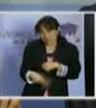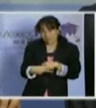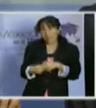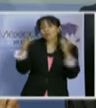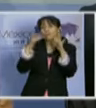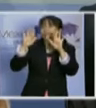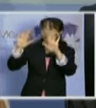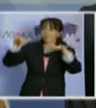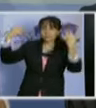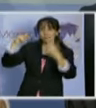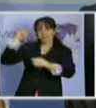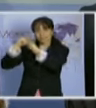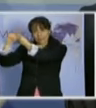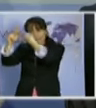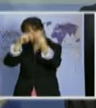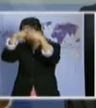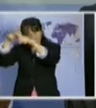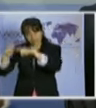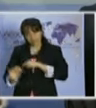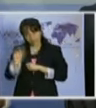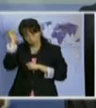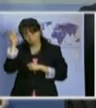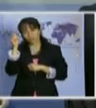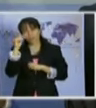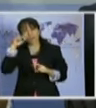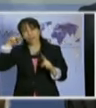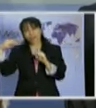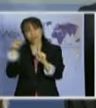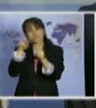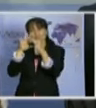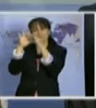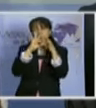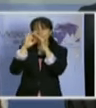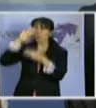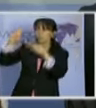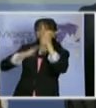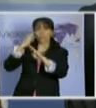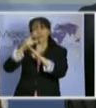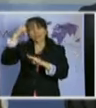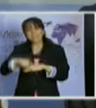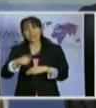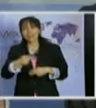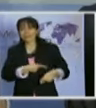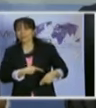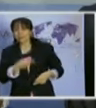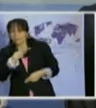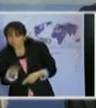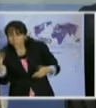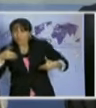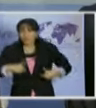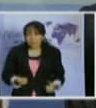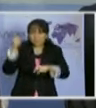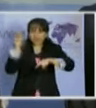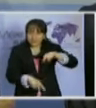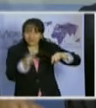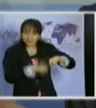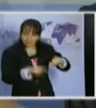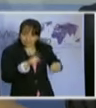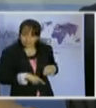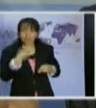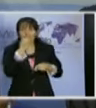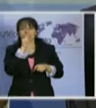global sobre un nuevo marco de referencia para la lucha contra la pobreza y la desigualdad que se está desarrollando